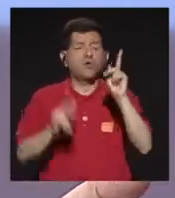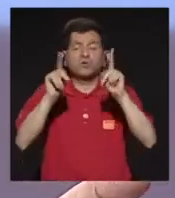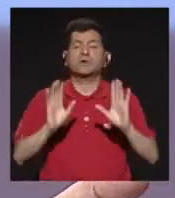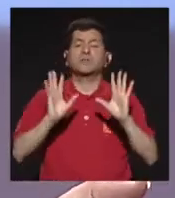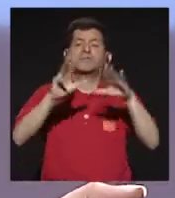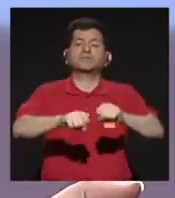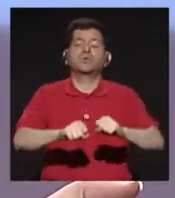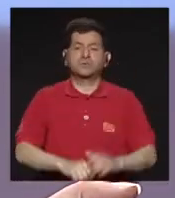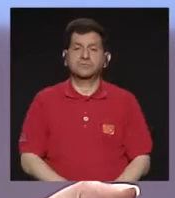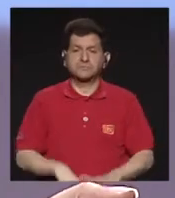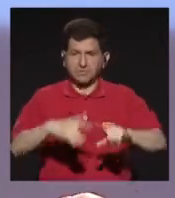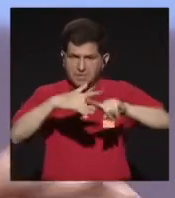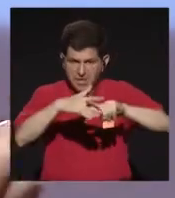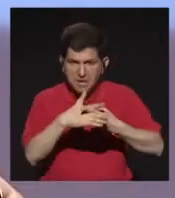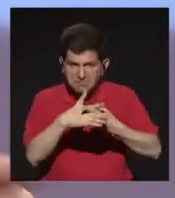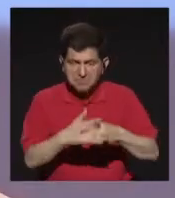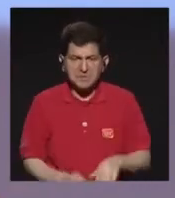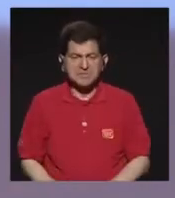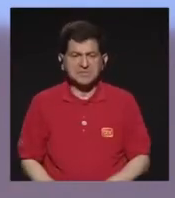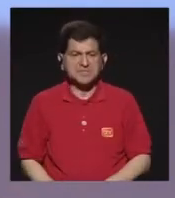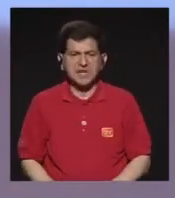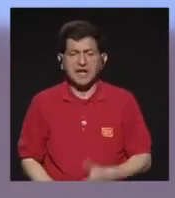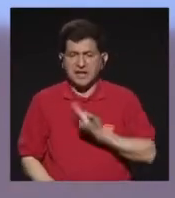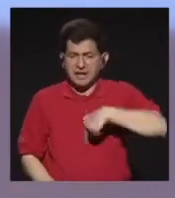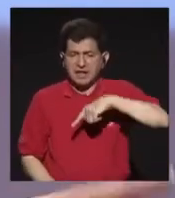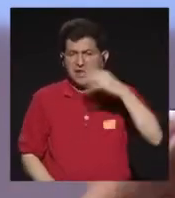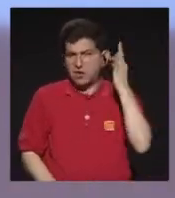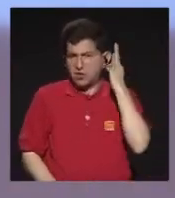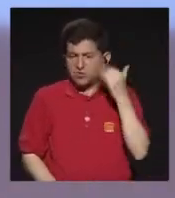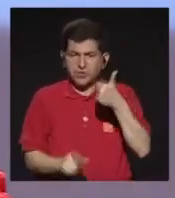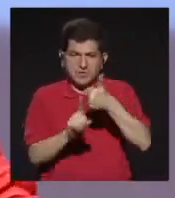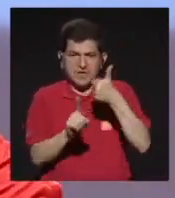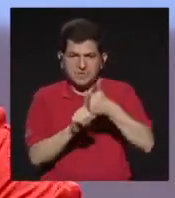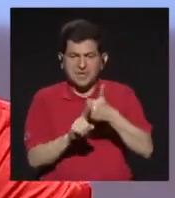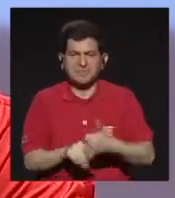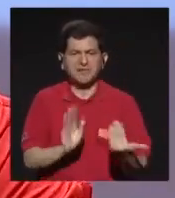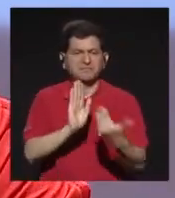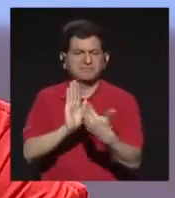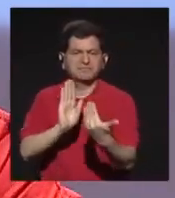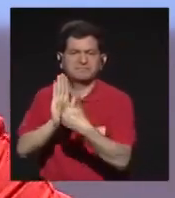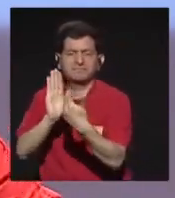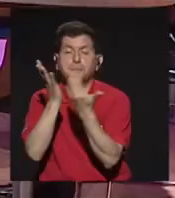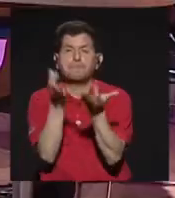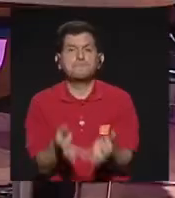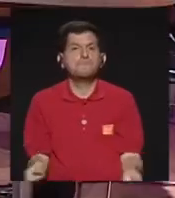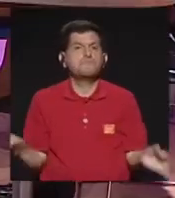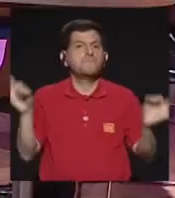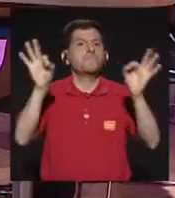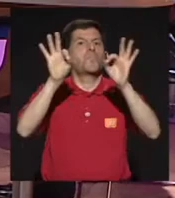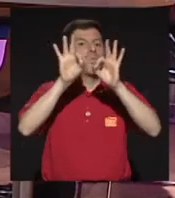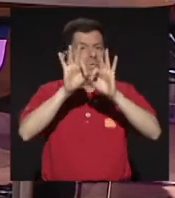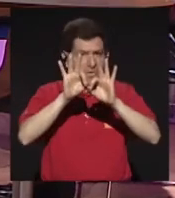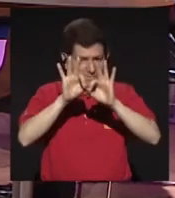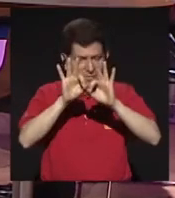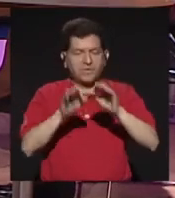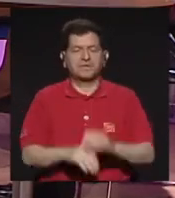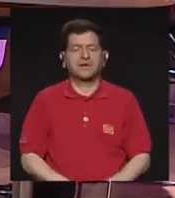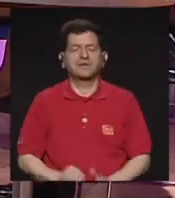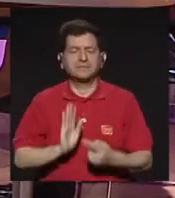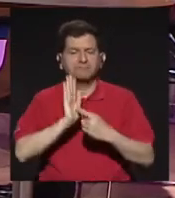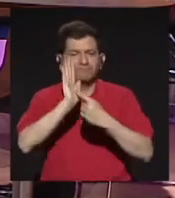y entonces empezamos a denigrarnos entre nosotras mismas. Ahí que es importante también hacer